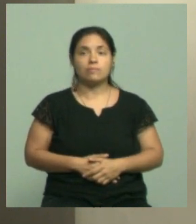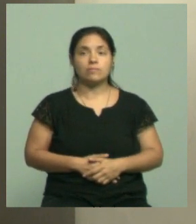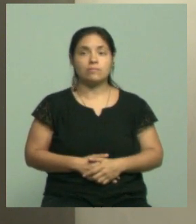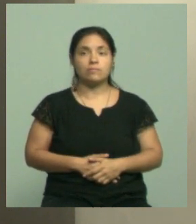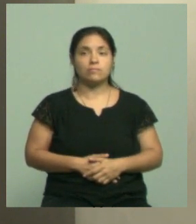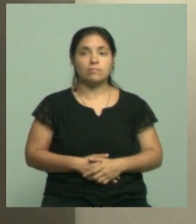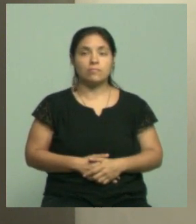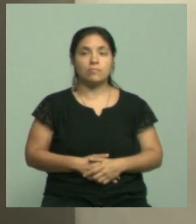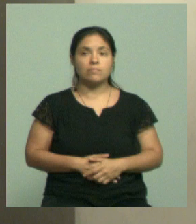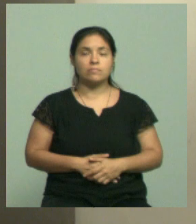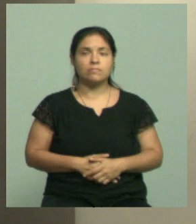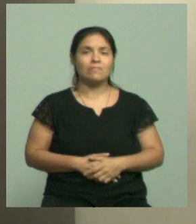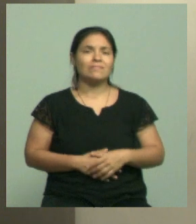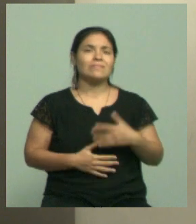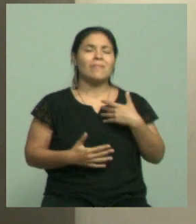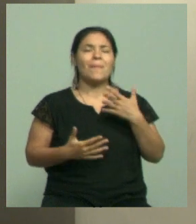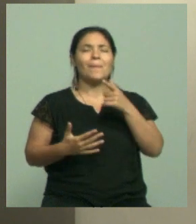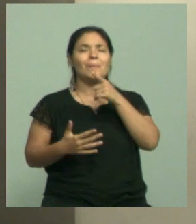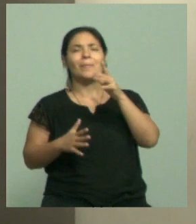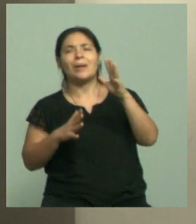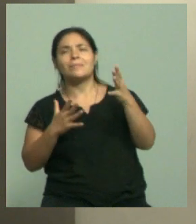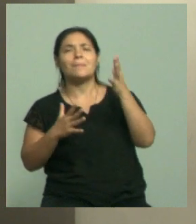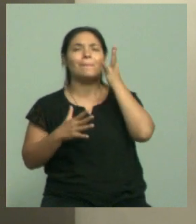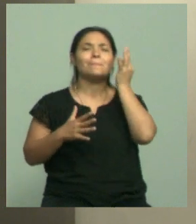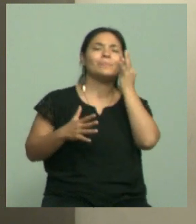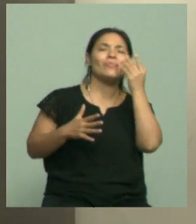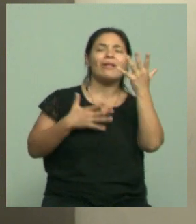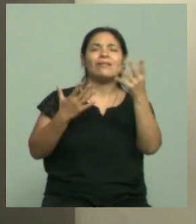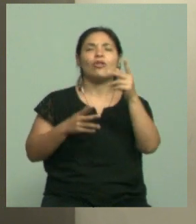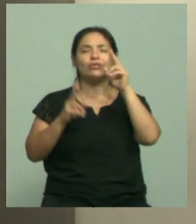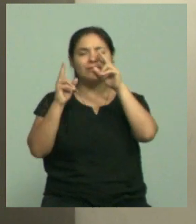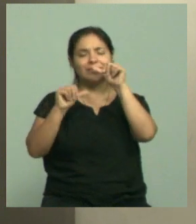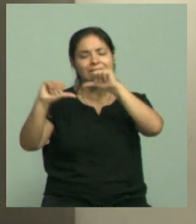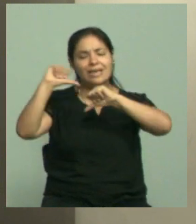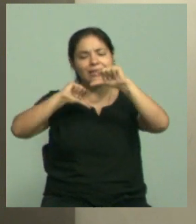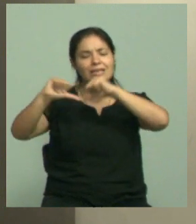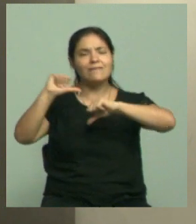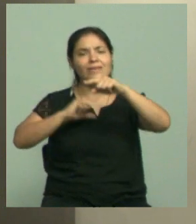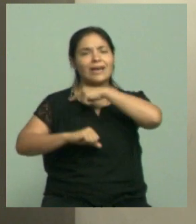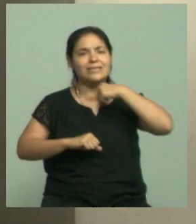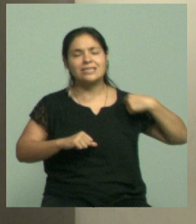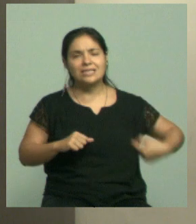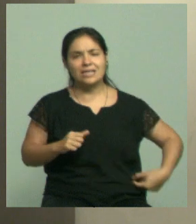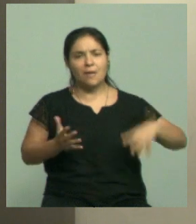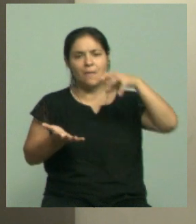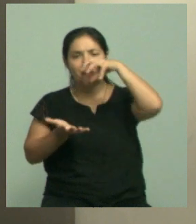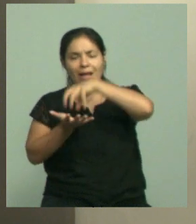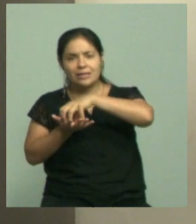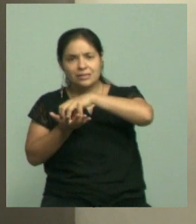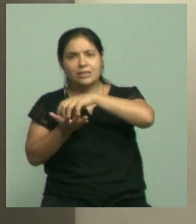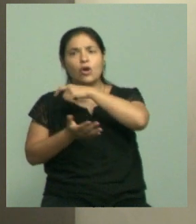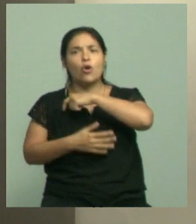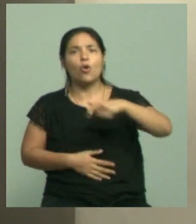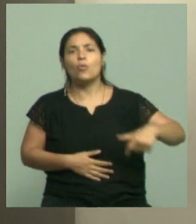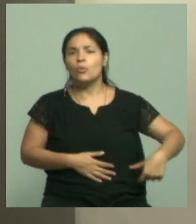de supuestas actividades en la base científica china? Vos lo acabas de decir, están involucrados dos gobiernos